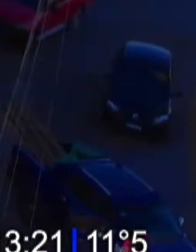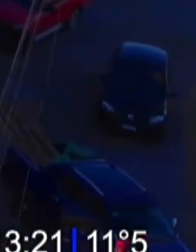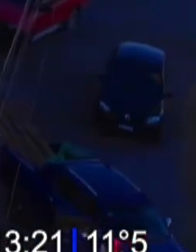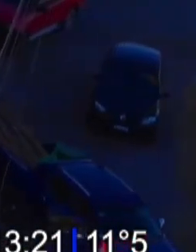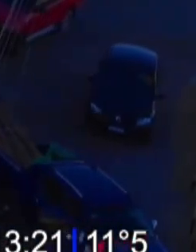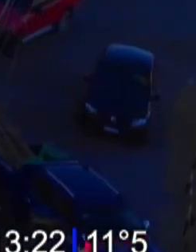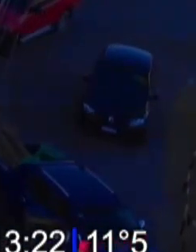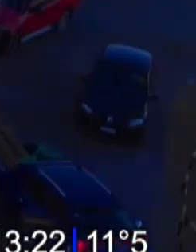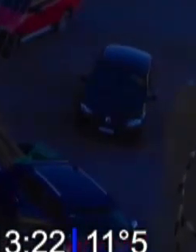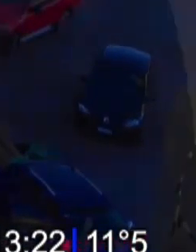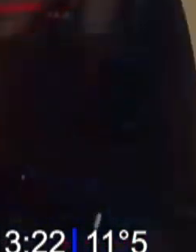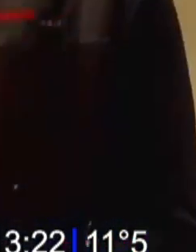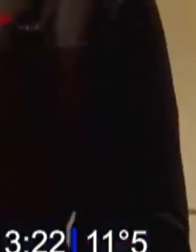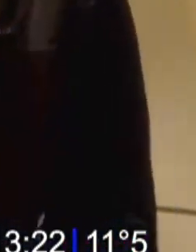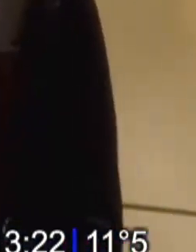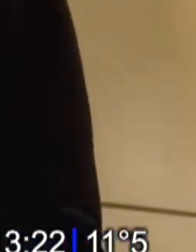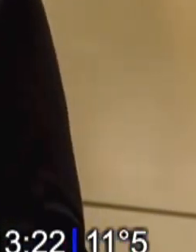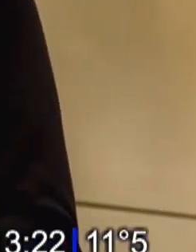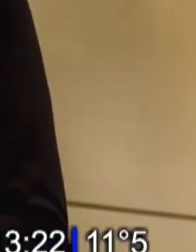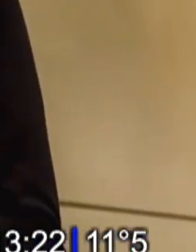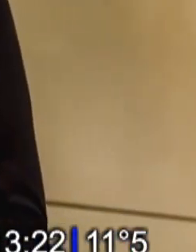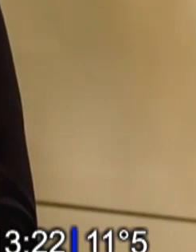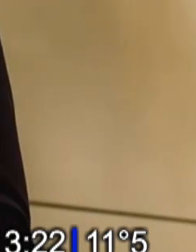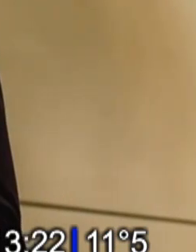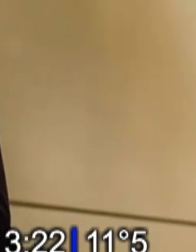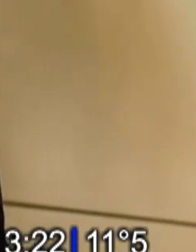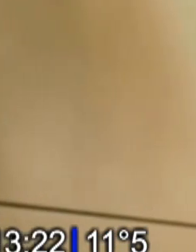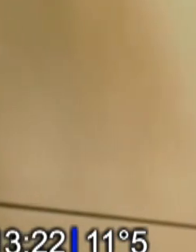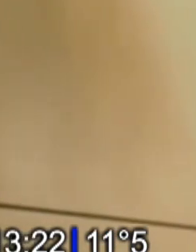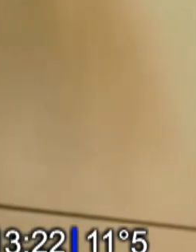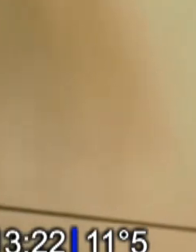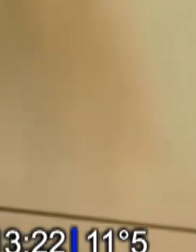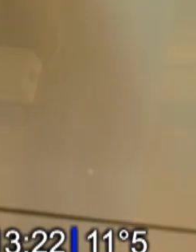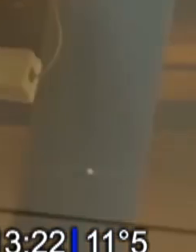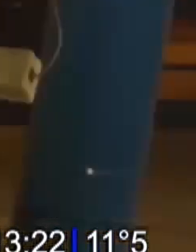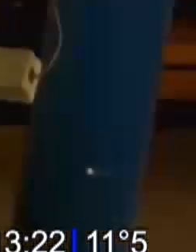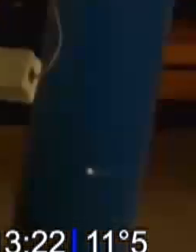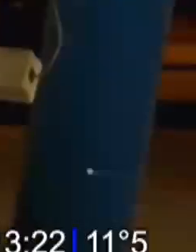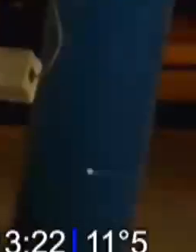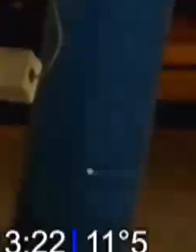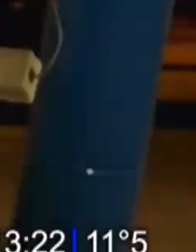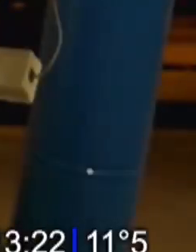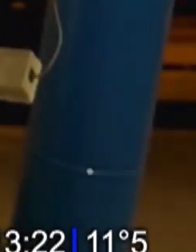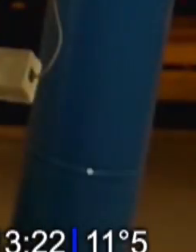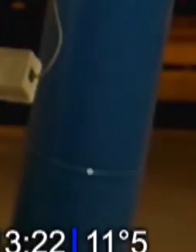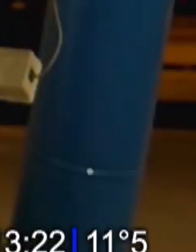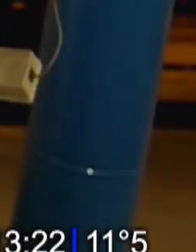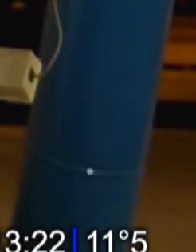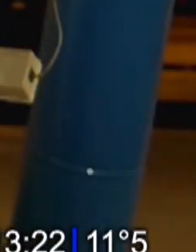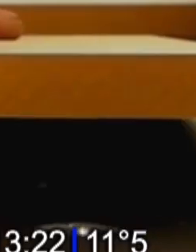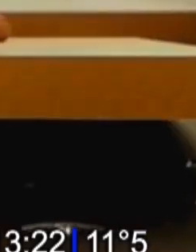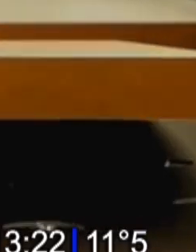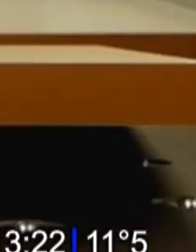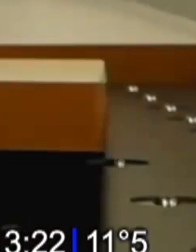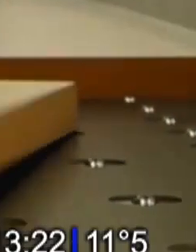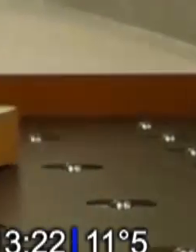Los que saben, lo comparten. En Gentile incorporamos una seccionadora horizontal de origen alemán que permite agilizar el sistema de cortes